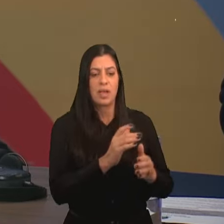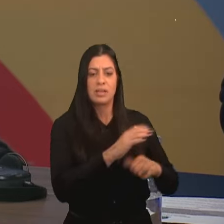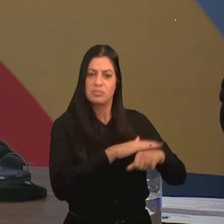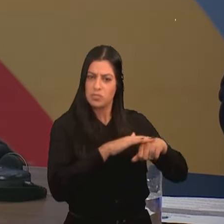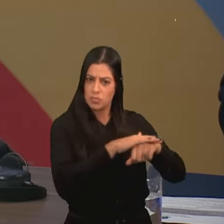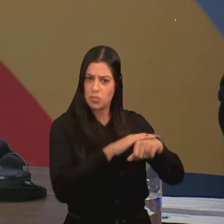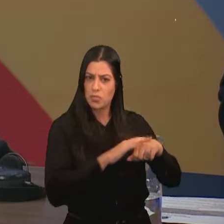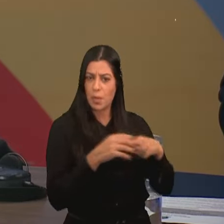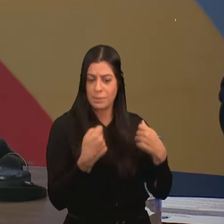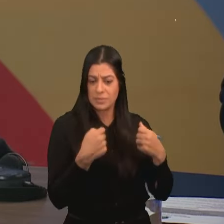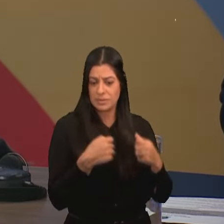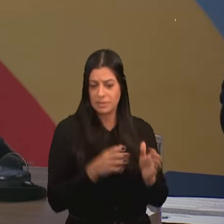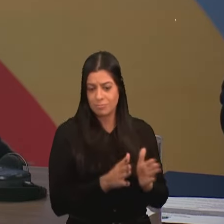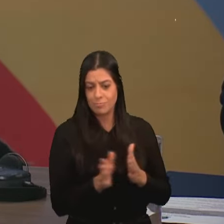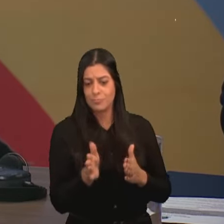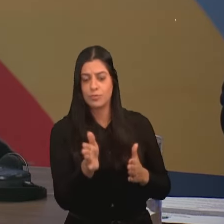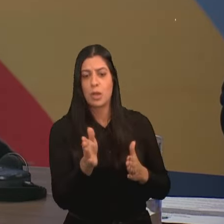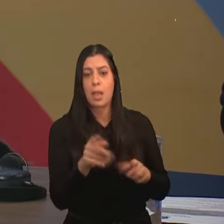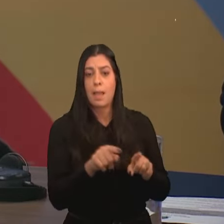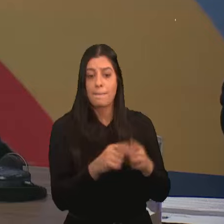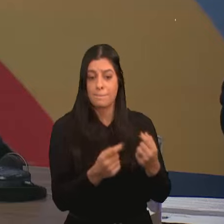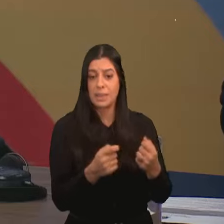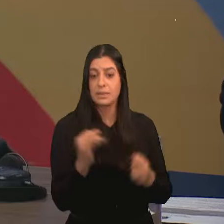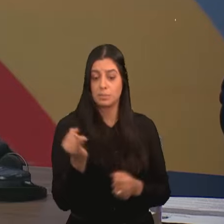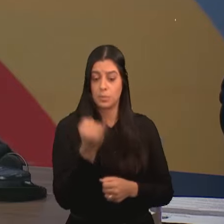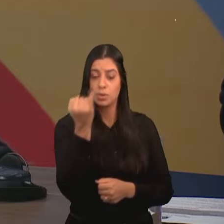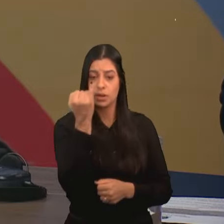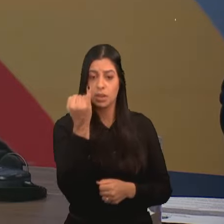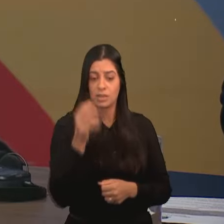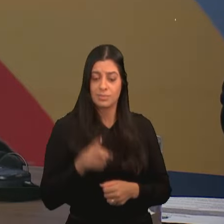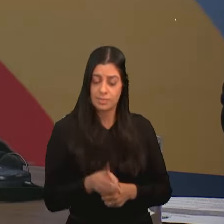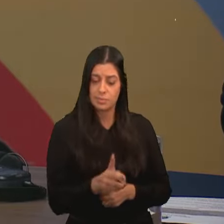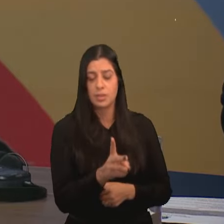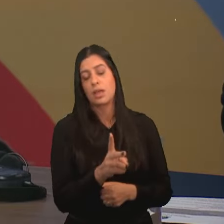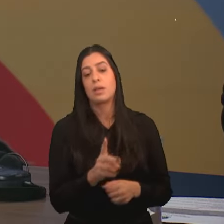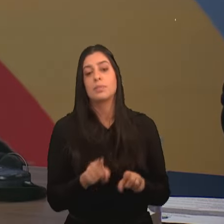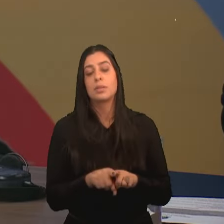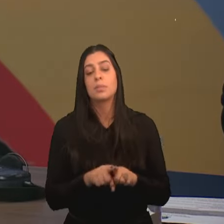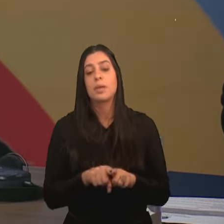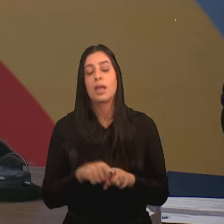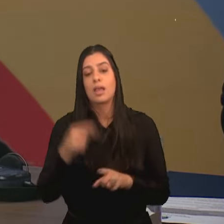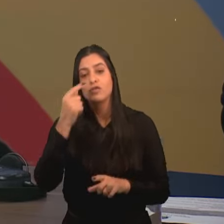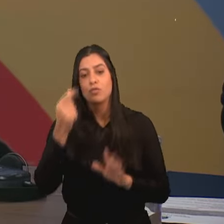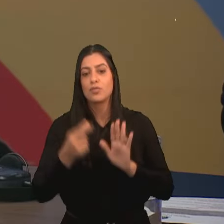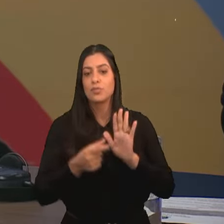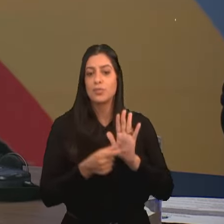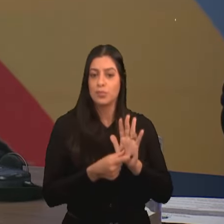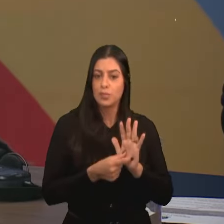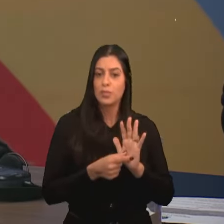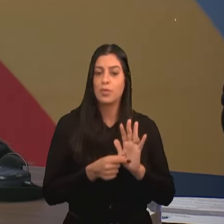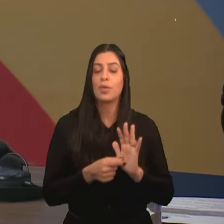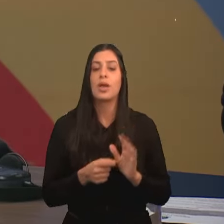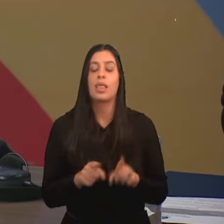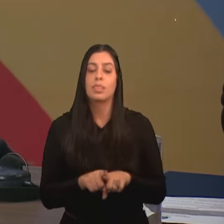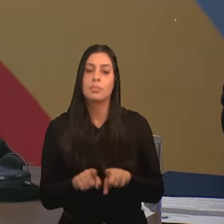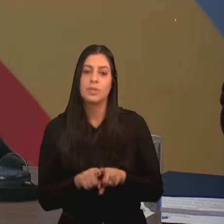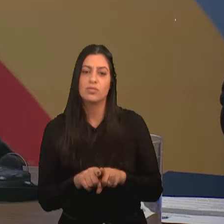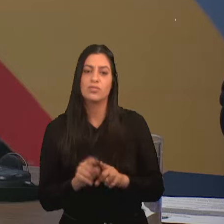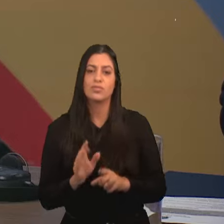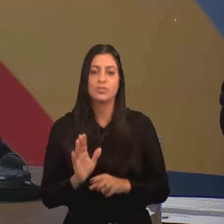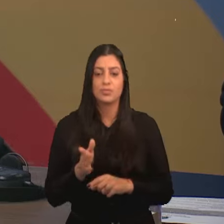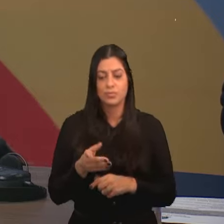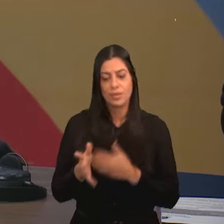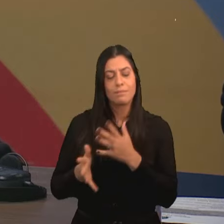discusión de regulación de plataformas va a seguir, pero es fundamental que ella siga. Y en el caso de la regulación de IA, tenemos una PL que fue mencionada